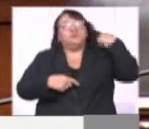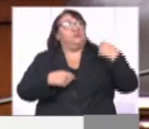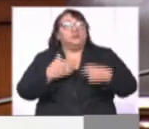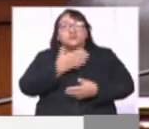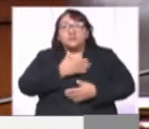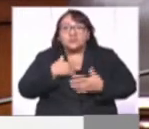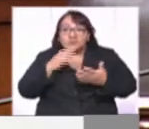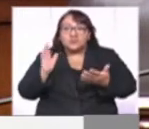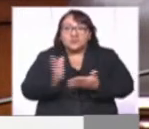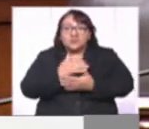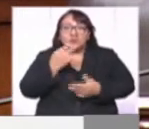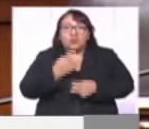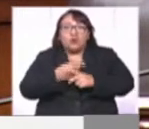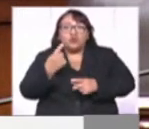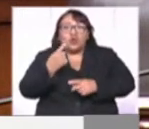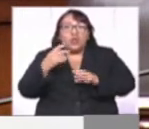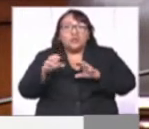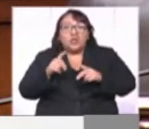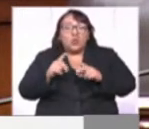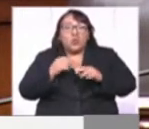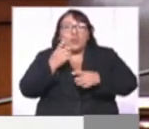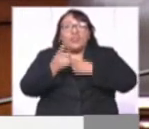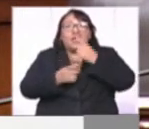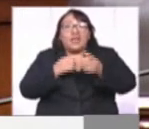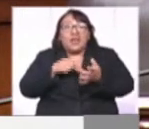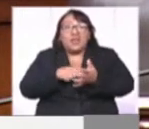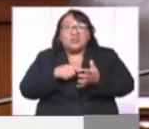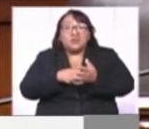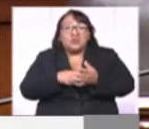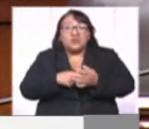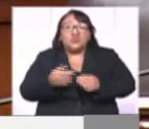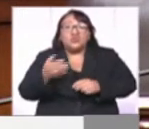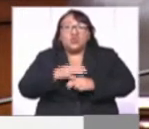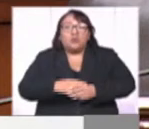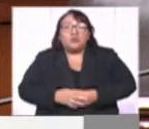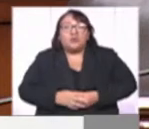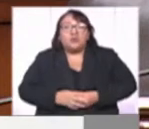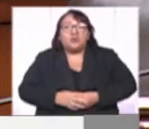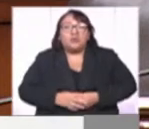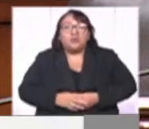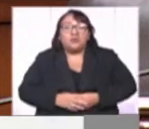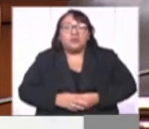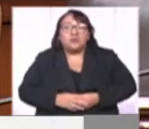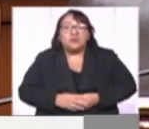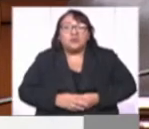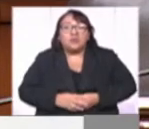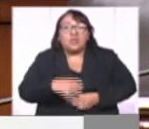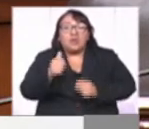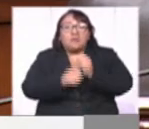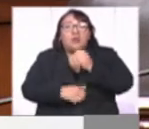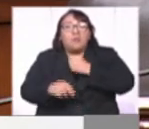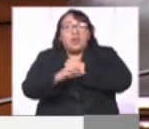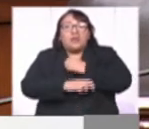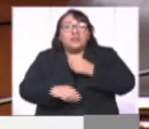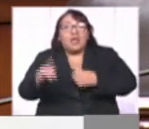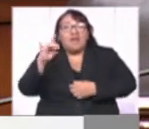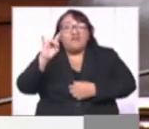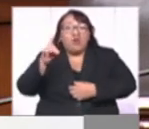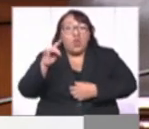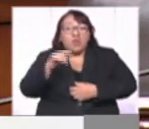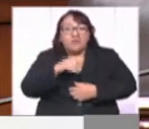quiso sacar por solamente hacer una declaración con respecto al hermano país de Bolivia. Aquí hay